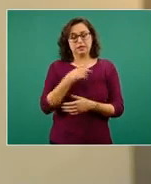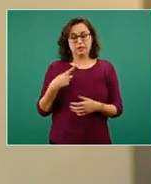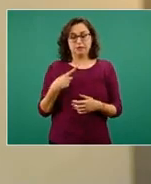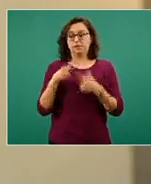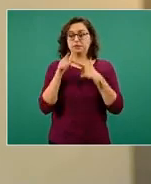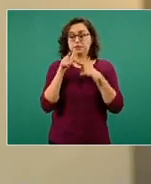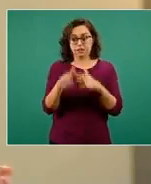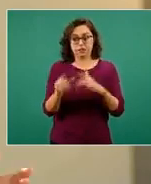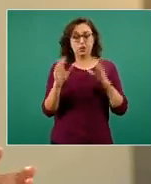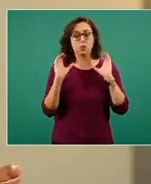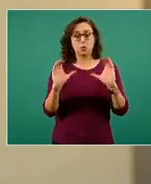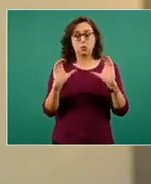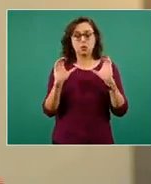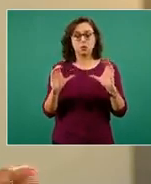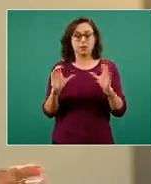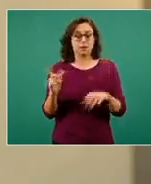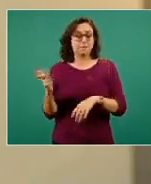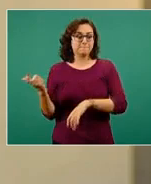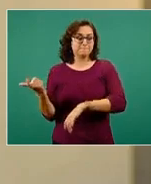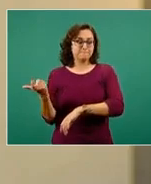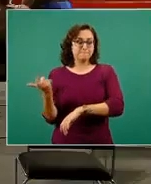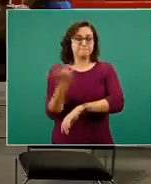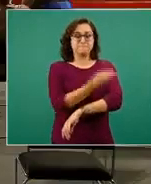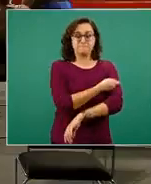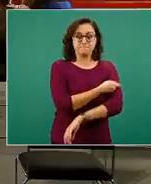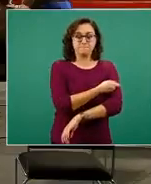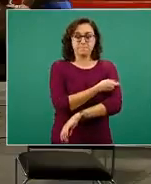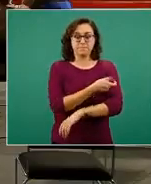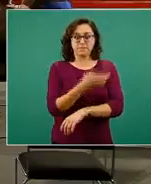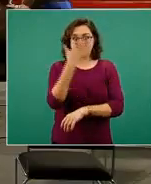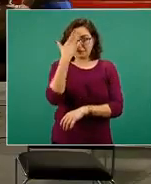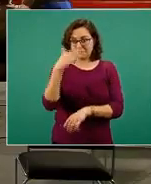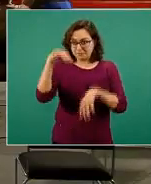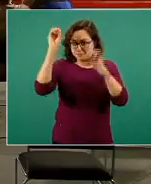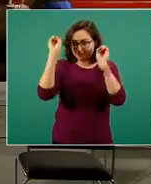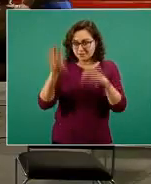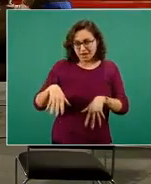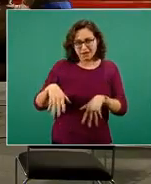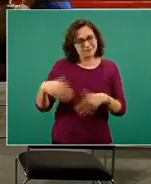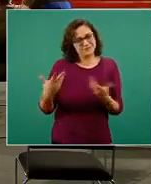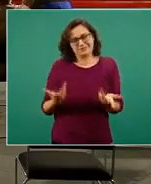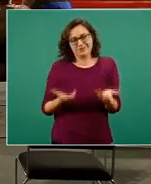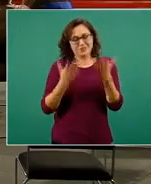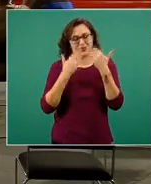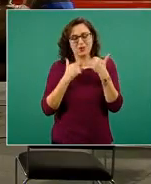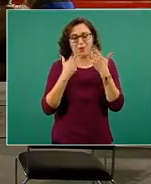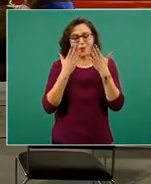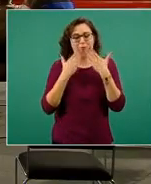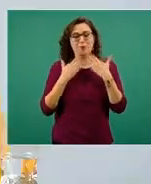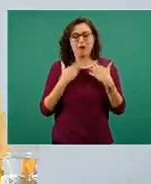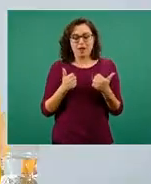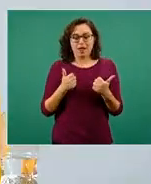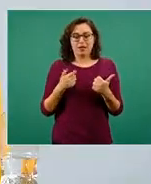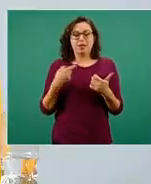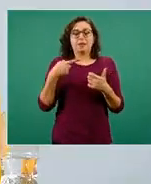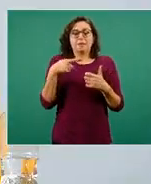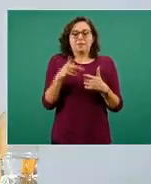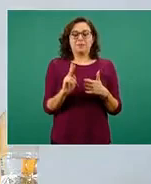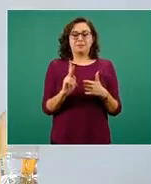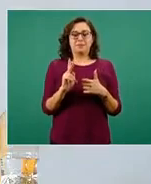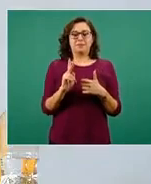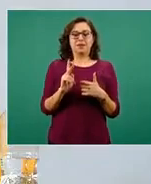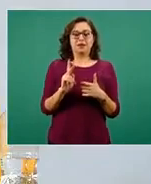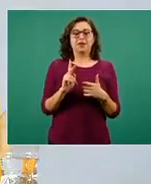es, pues la vacuna, como todos sabemos, no es magia, pero sí lo que hemos visto en todos